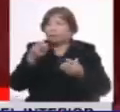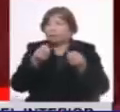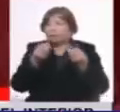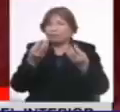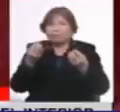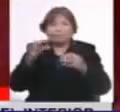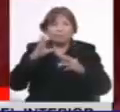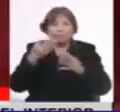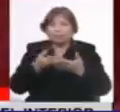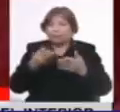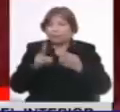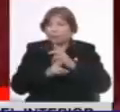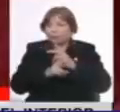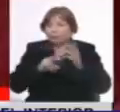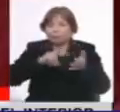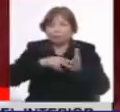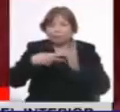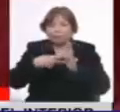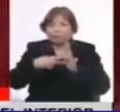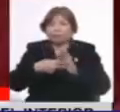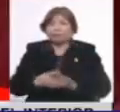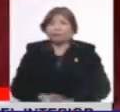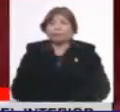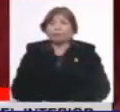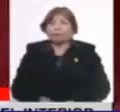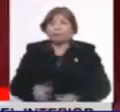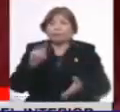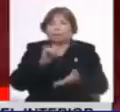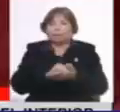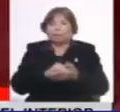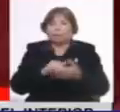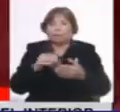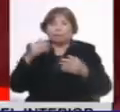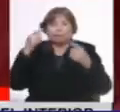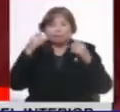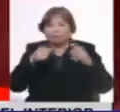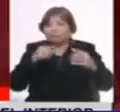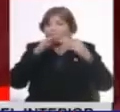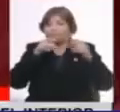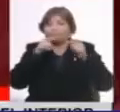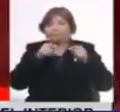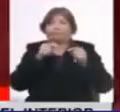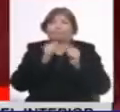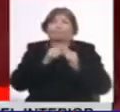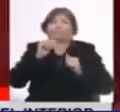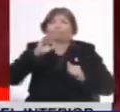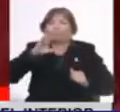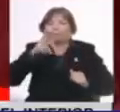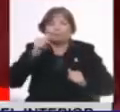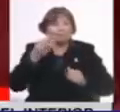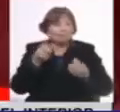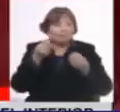ciudadana. Y eso significa que el combate a la